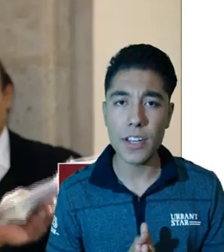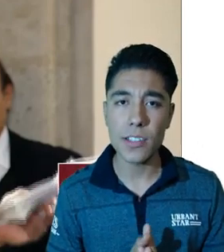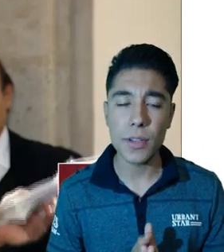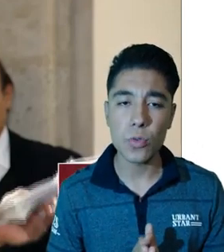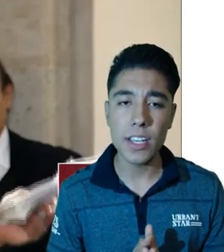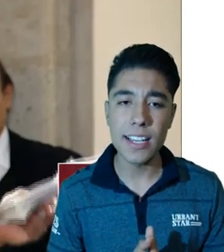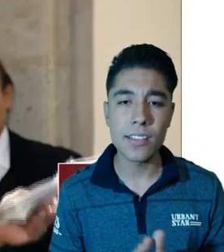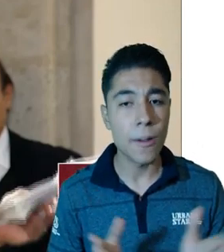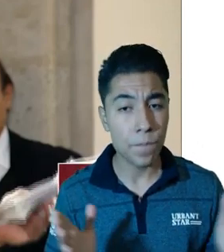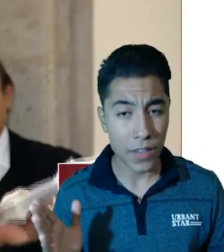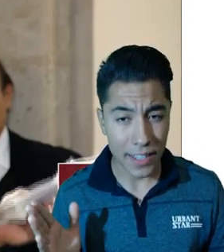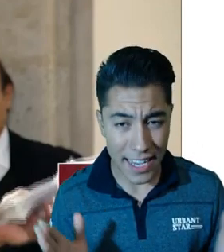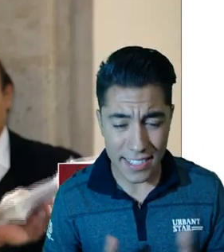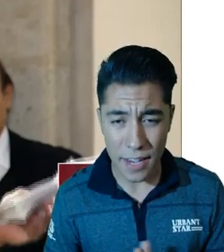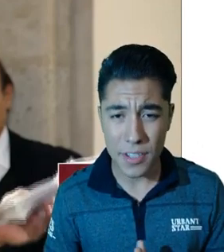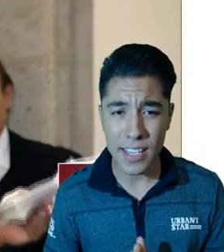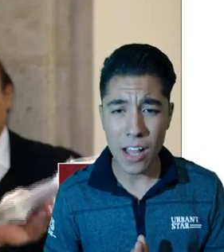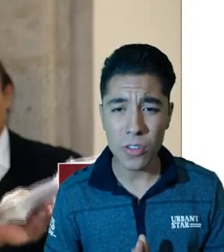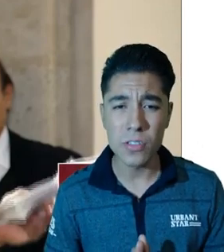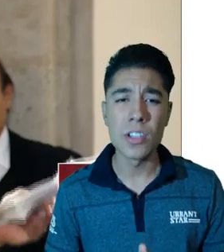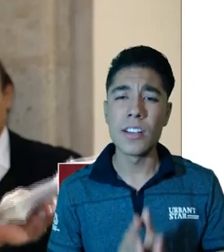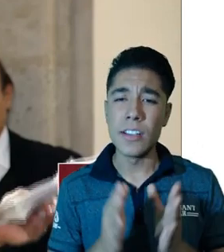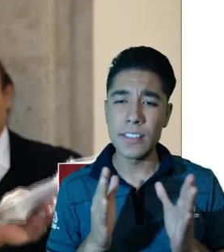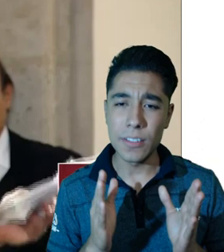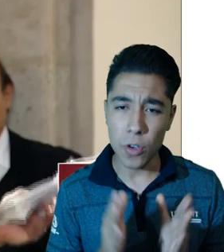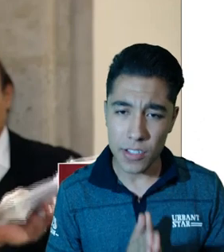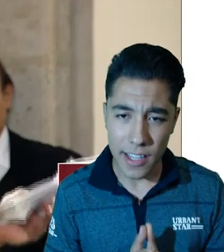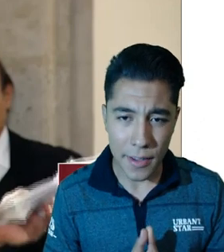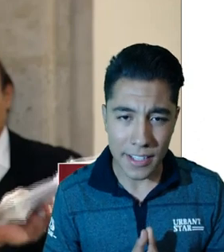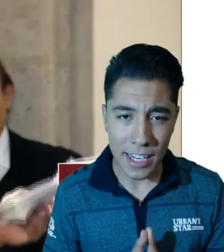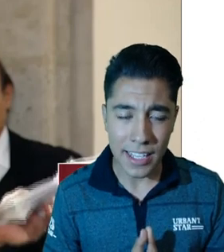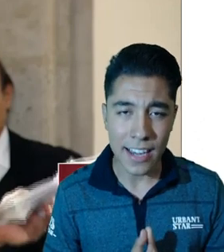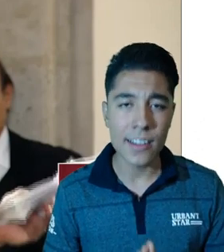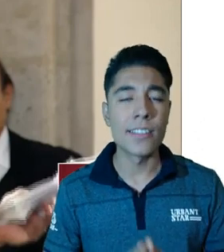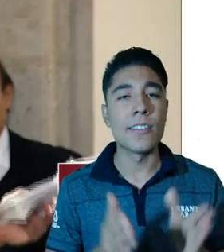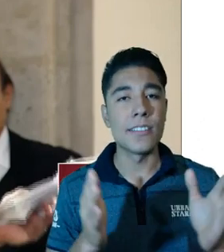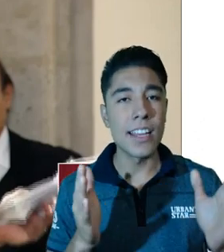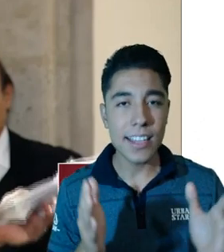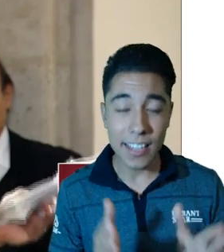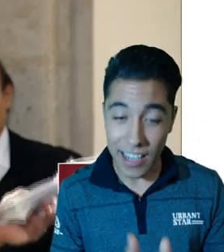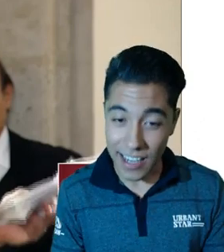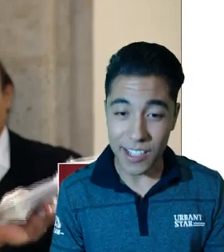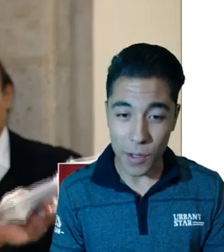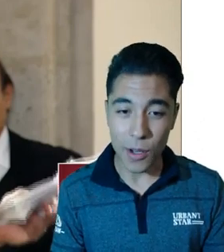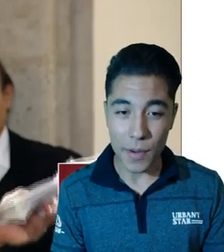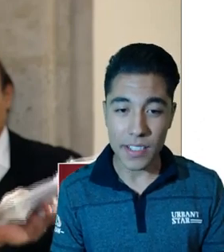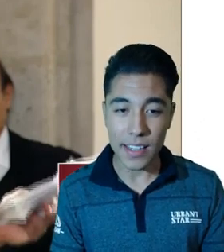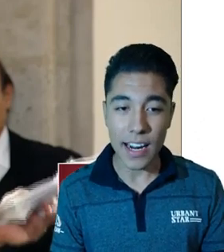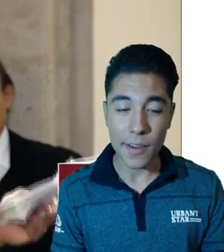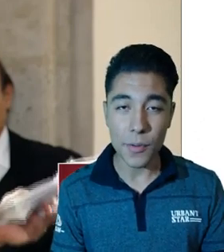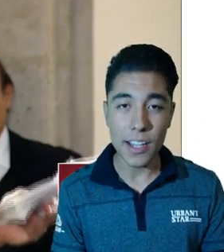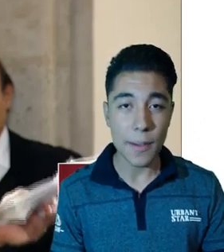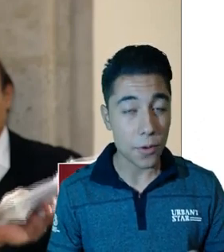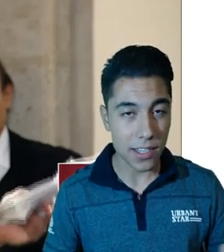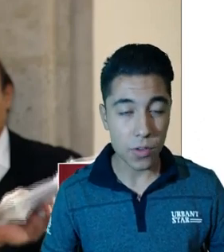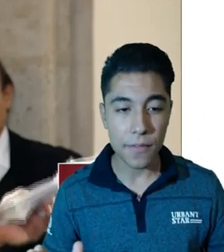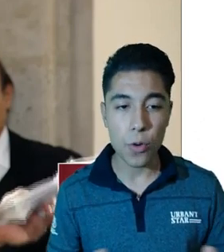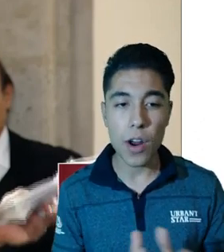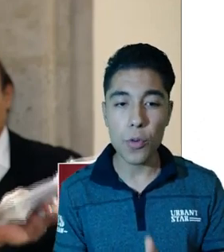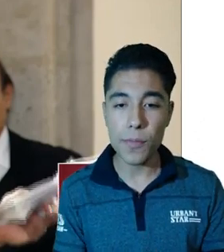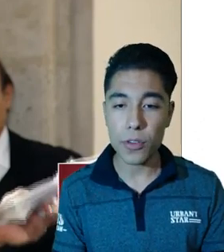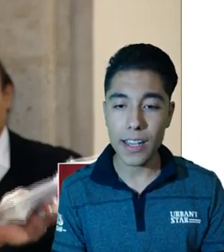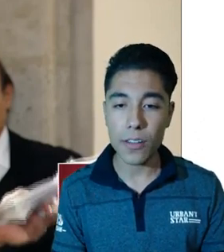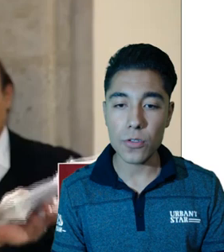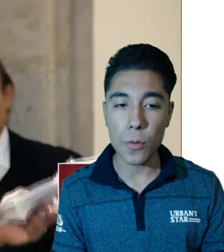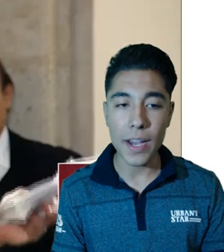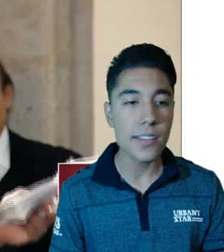las conferencias matutinas, ya está avisado, no se debe de exaltar. Tiene que tenerle respeto al presidente de la República porque es una figura